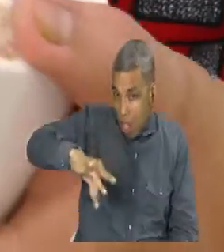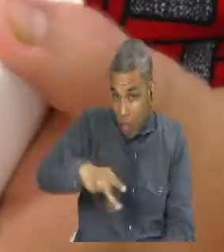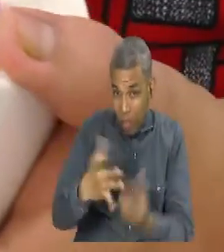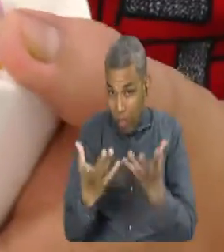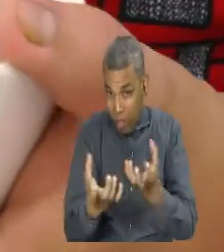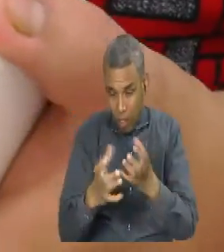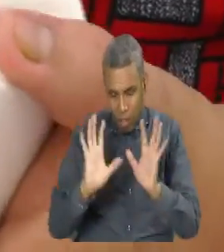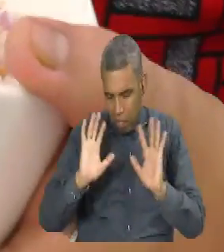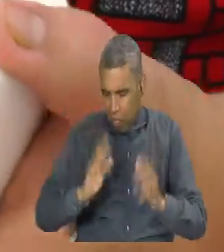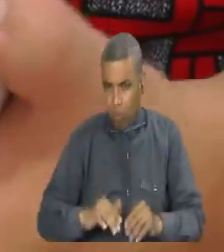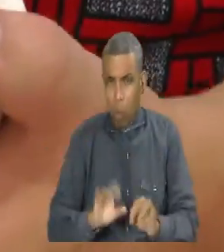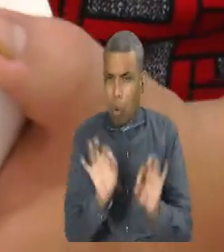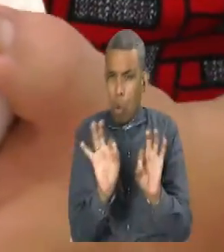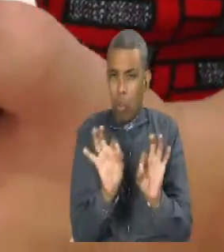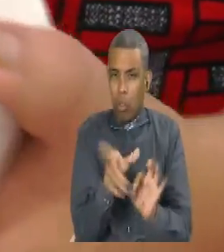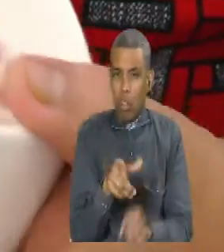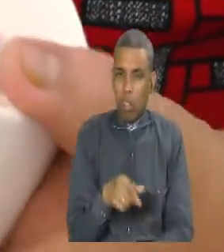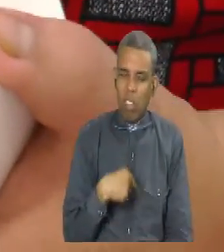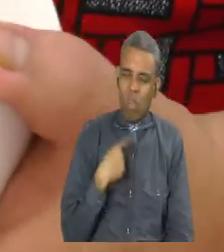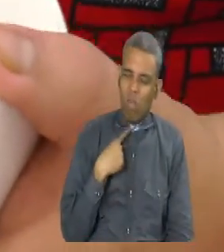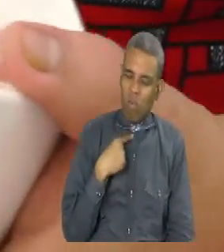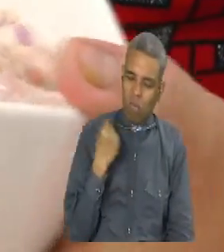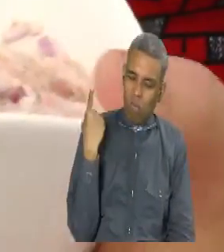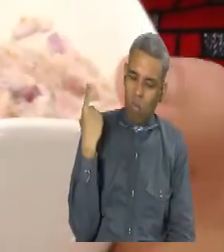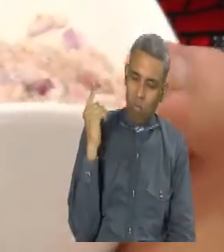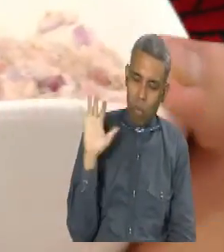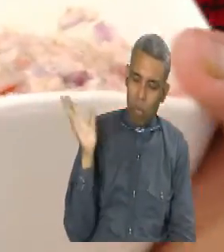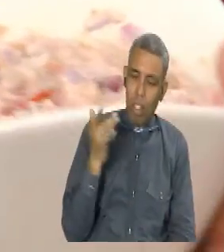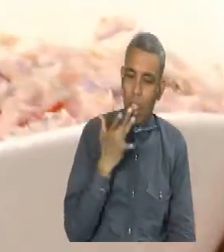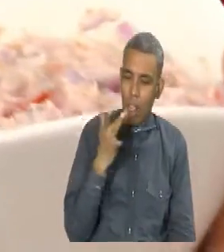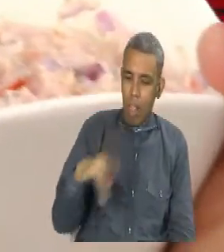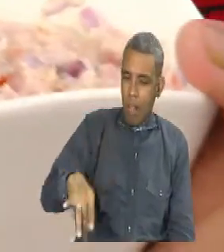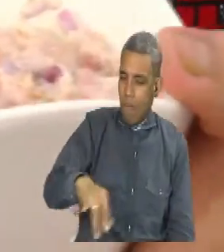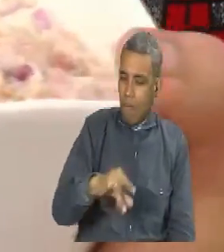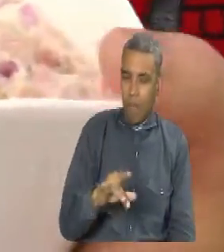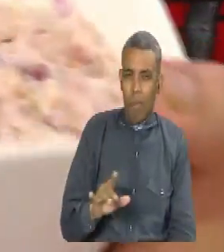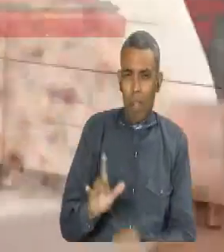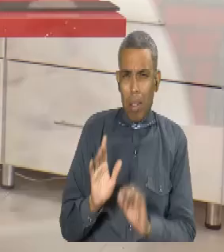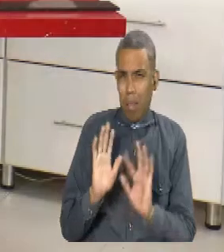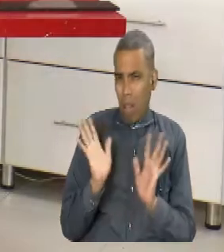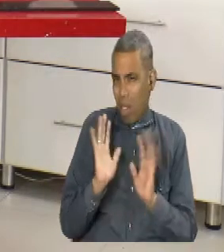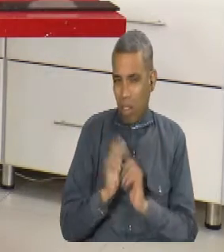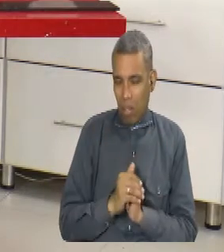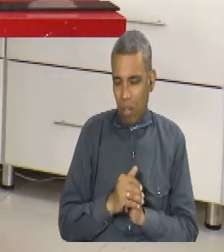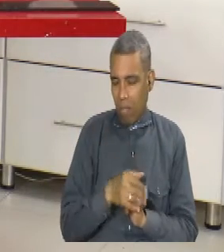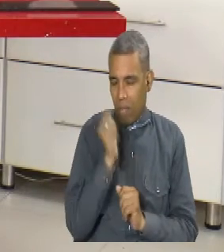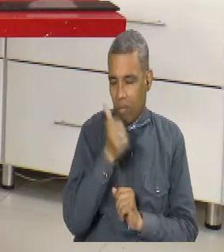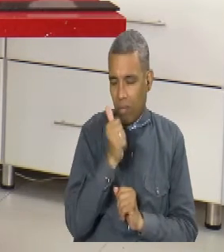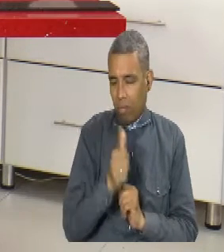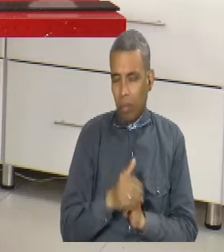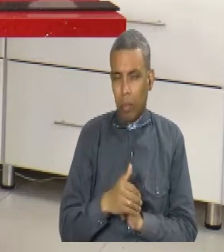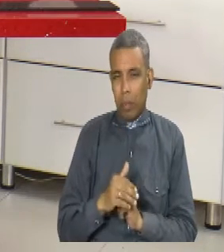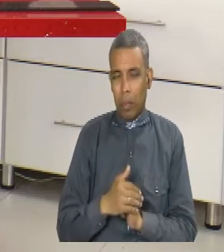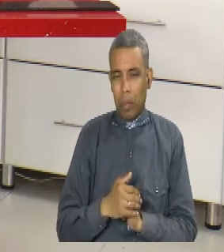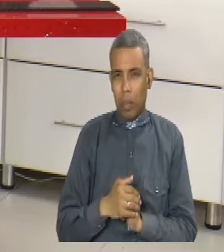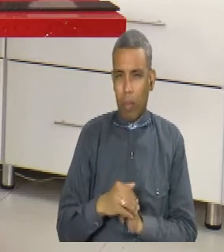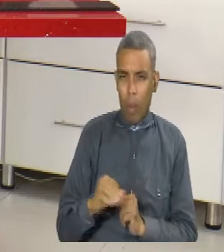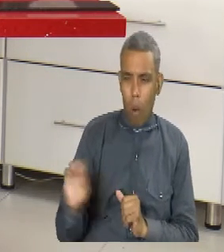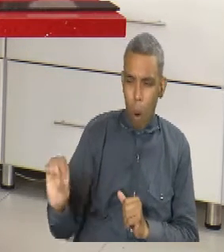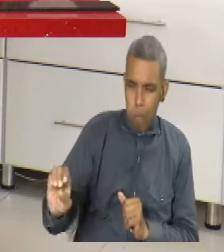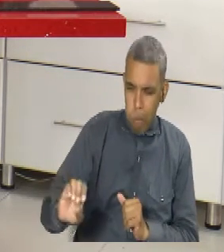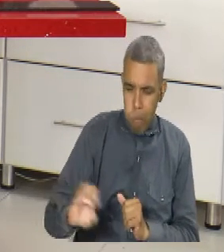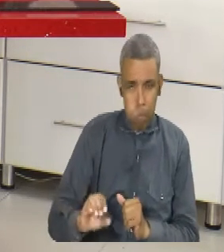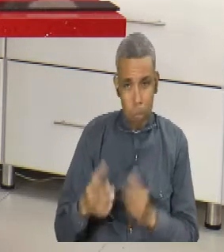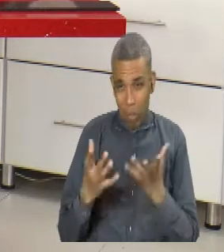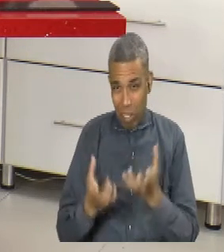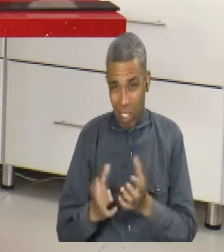solo salsa, una mayonesa, una salsa de ajo, una sour, que es una salsa agridulce, ácida, lo que deseen, si